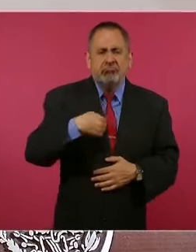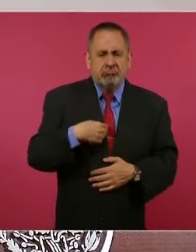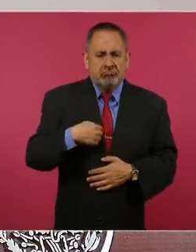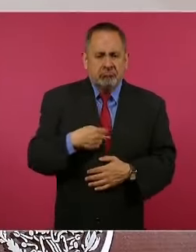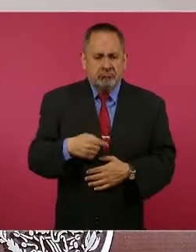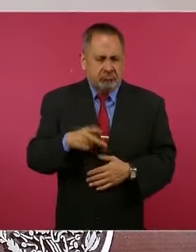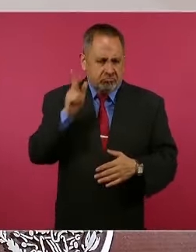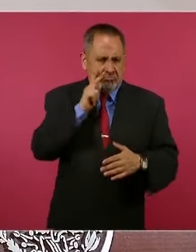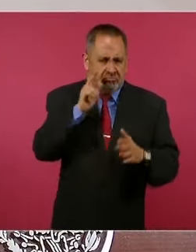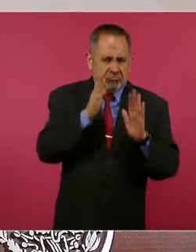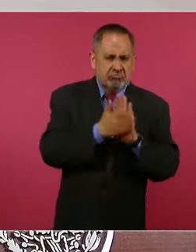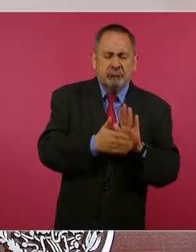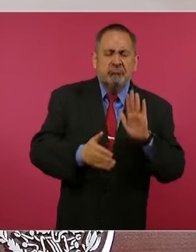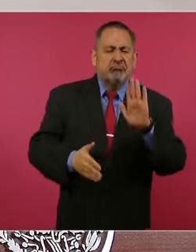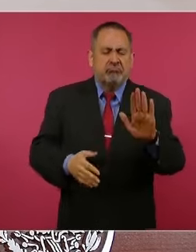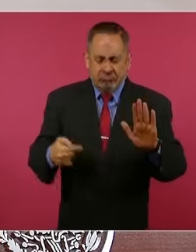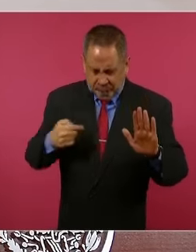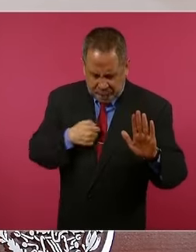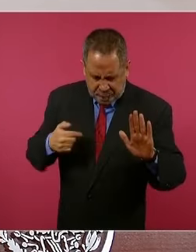y lo pruebo